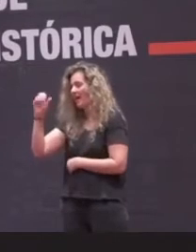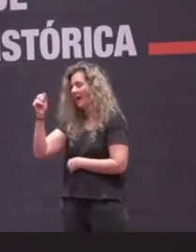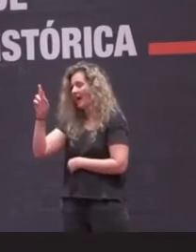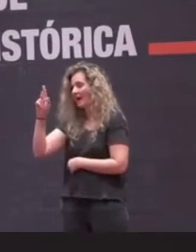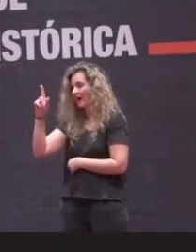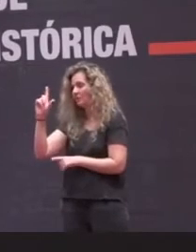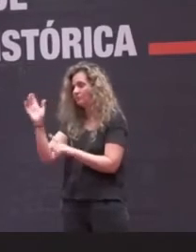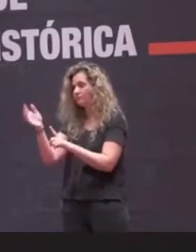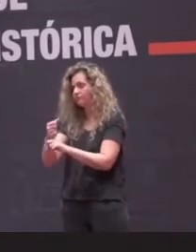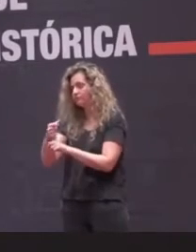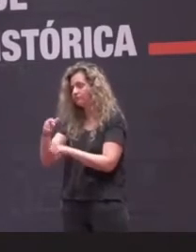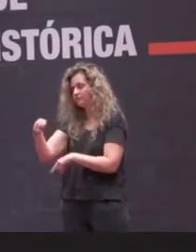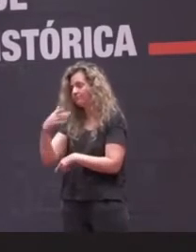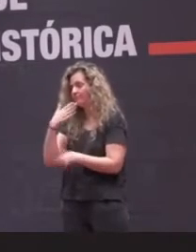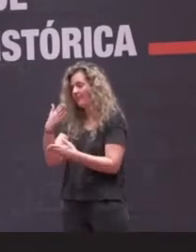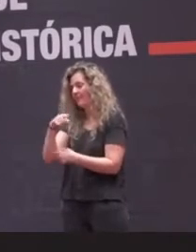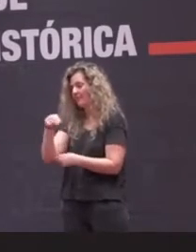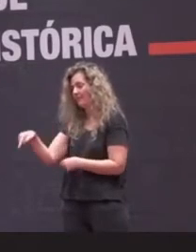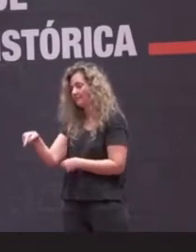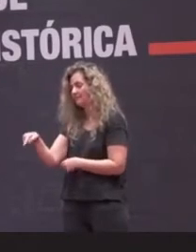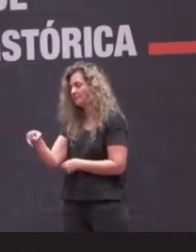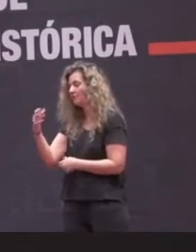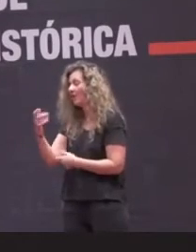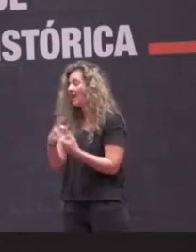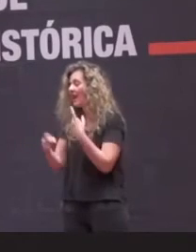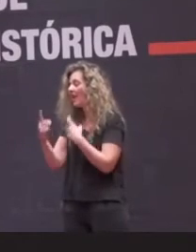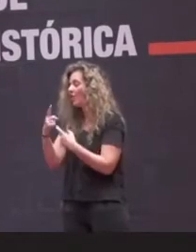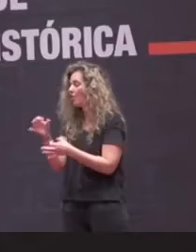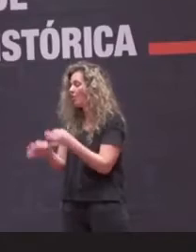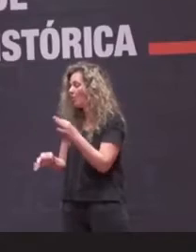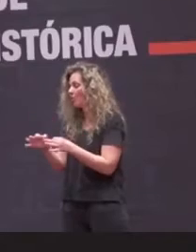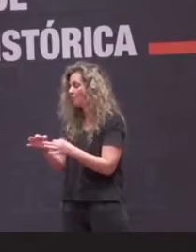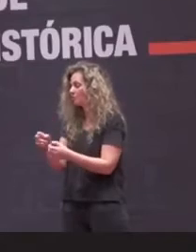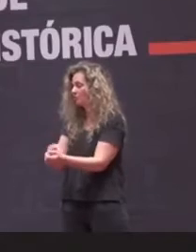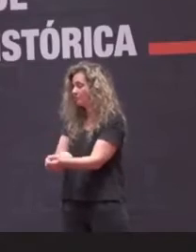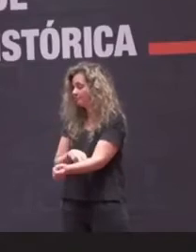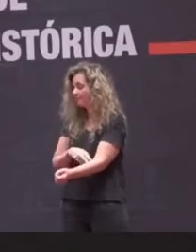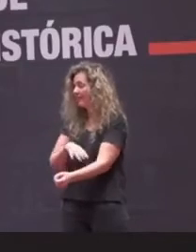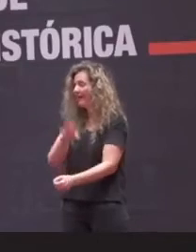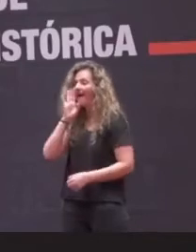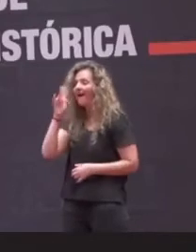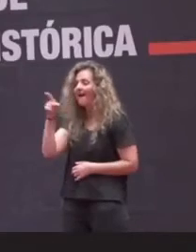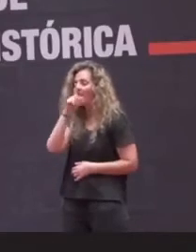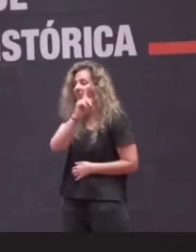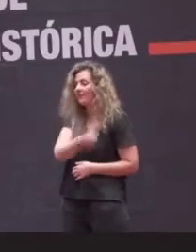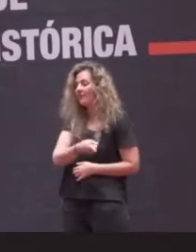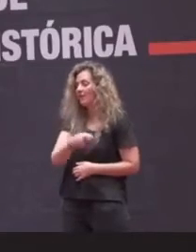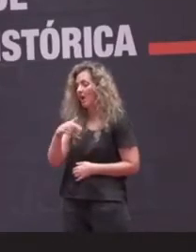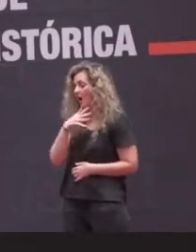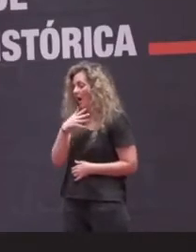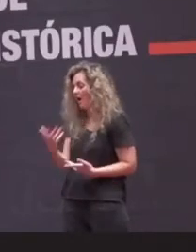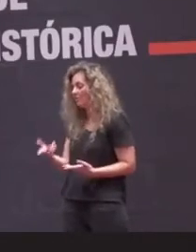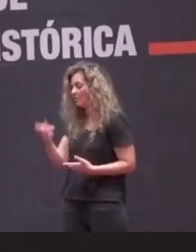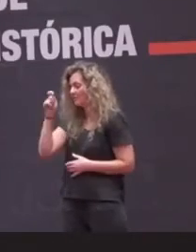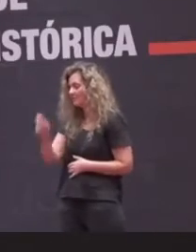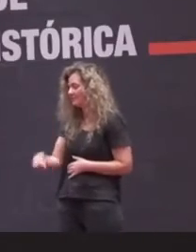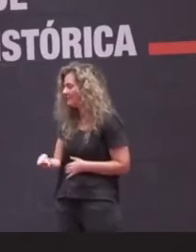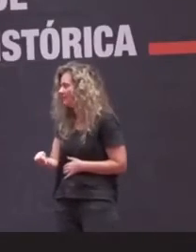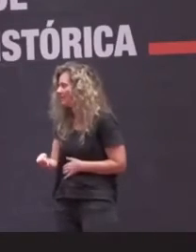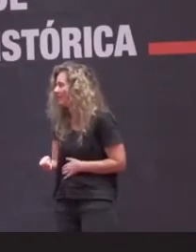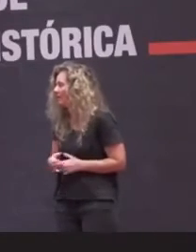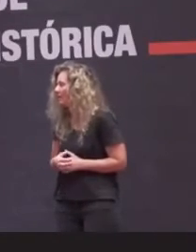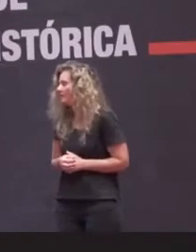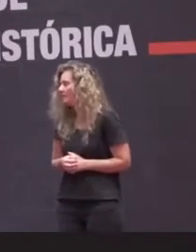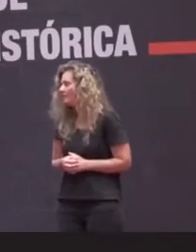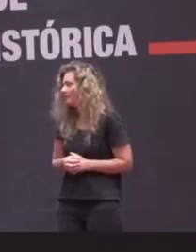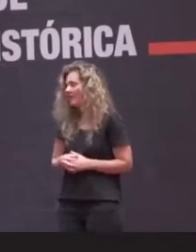esto. Pero no son negocios jurídicos los que participaron el dictador. Si una sentencia, y ahora diría una serie de páginas que creo que son